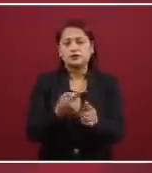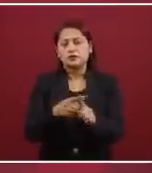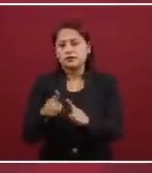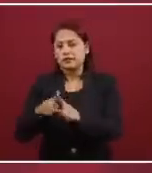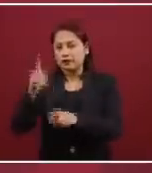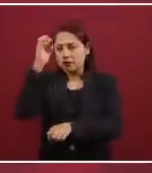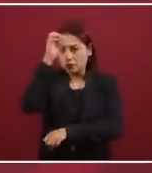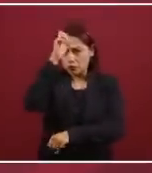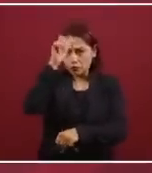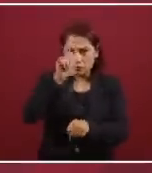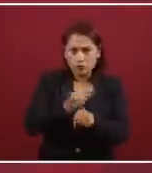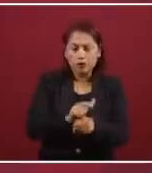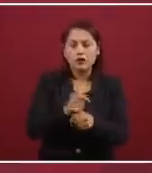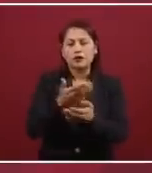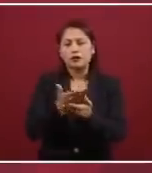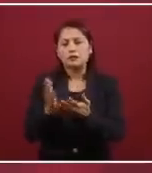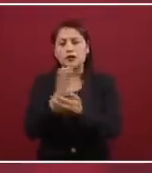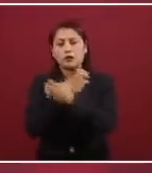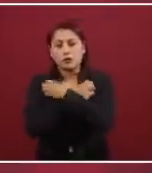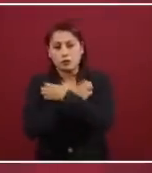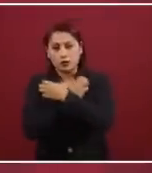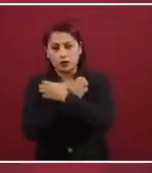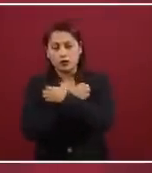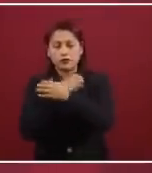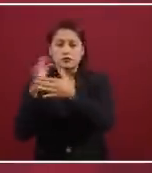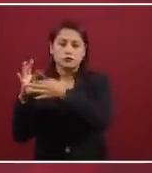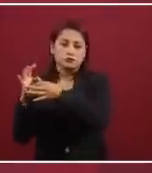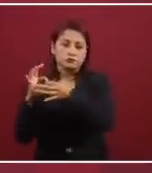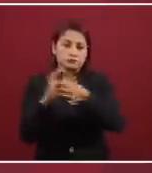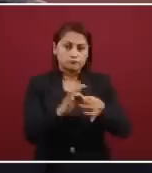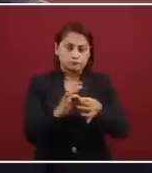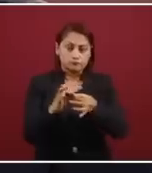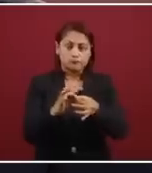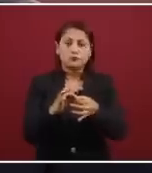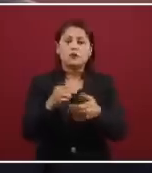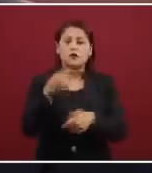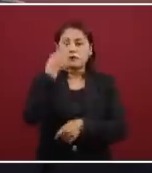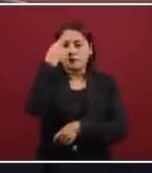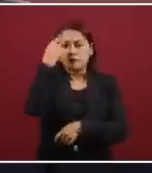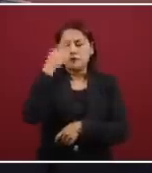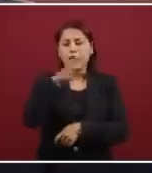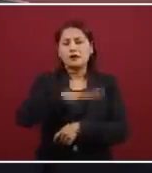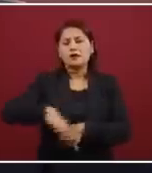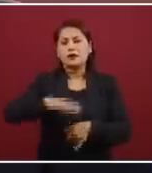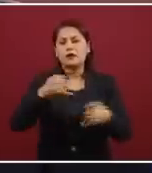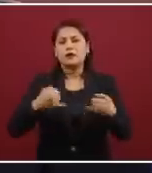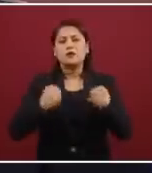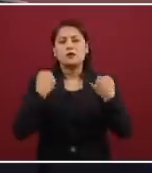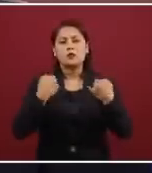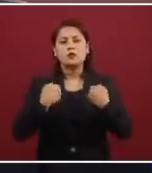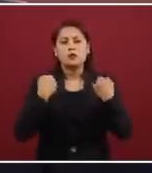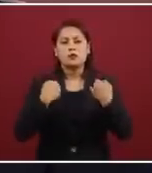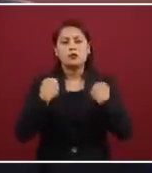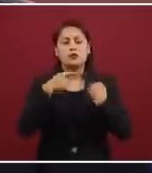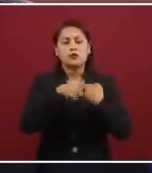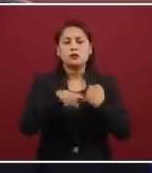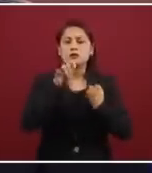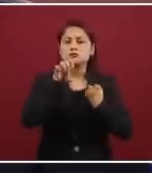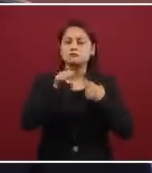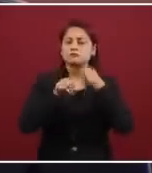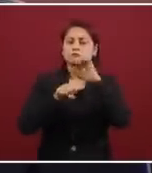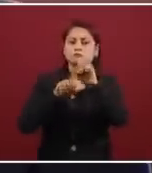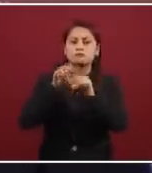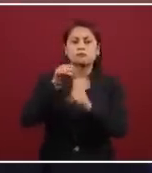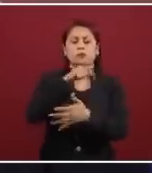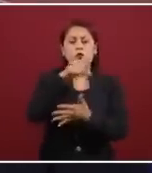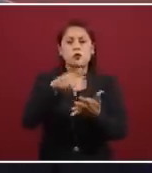de vinculación que nos permitan que los jóvenes puedan reapropiarse del espacio público usando sus derechos, ejerciendo